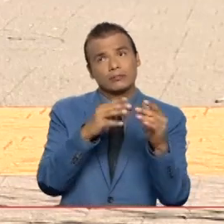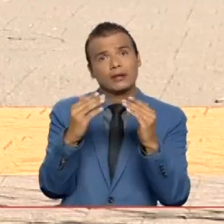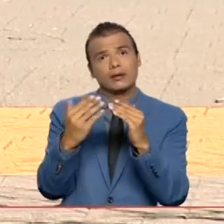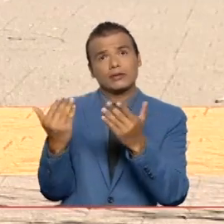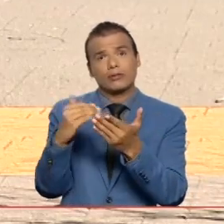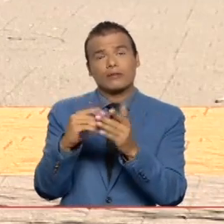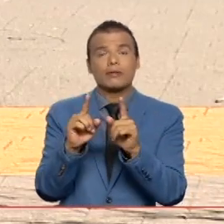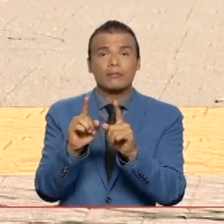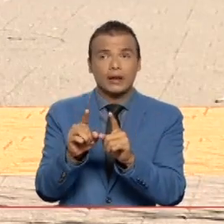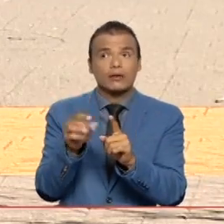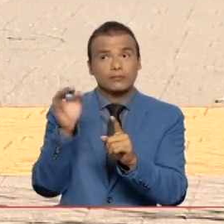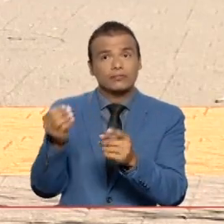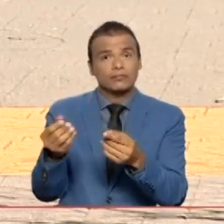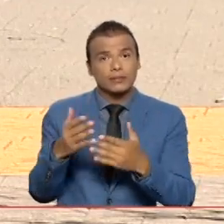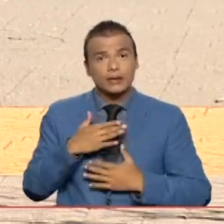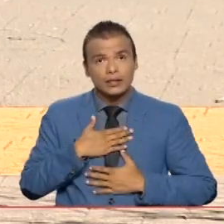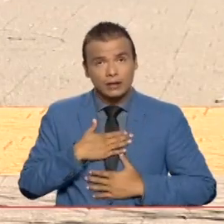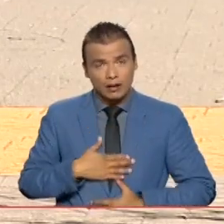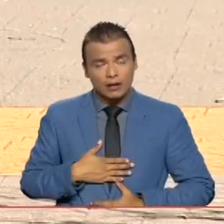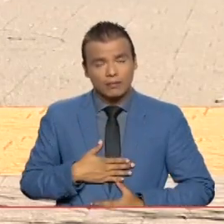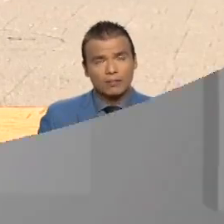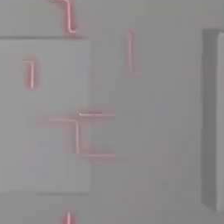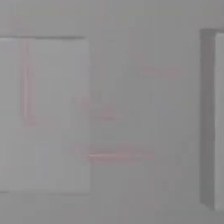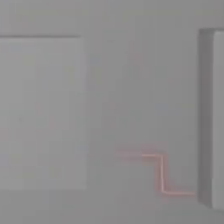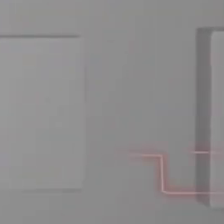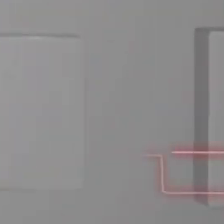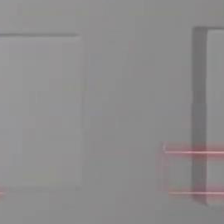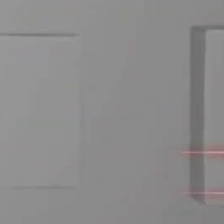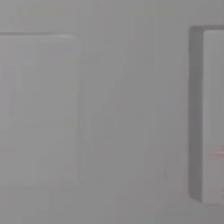se les garantice una vida digna.